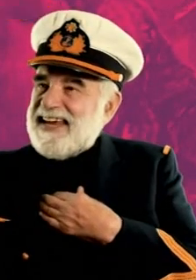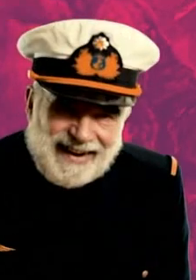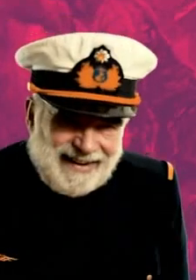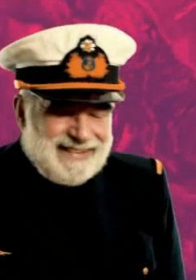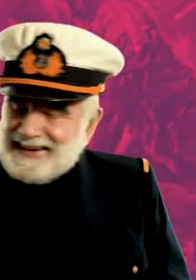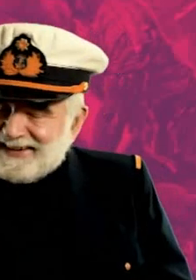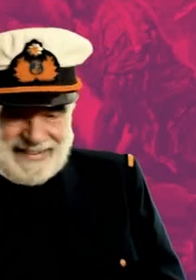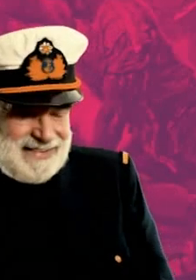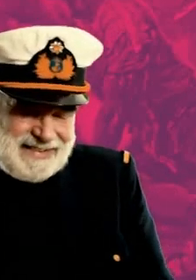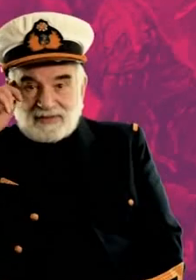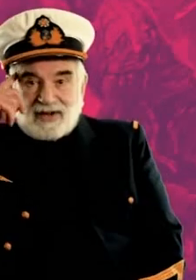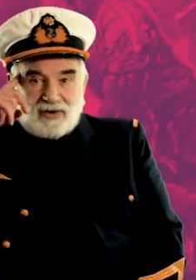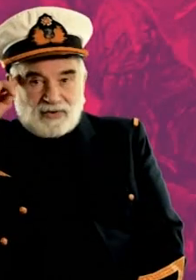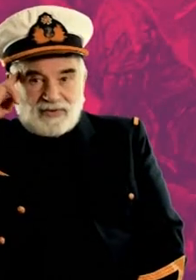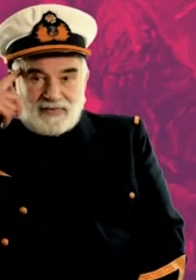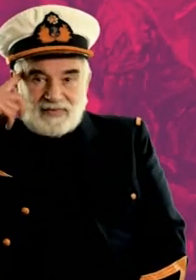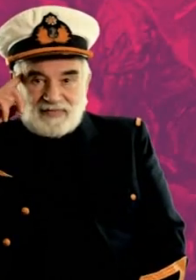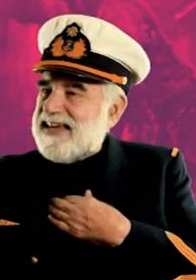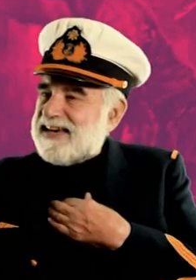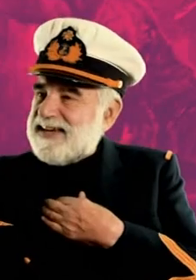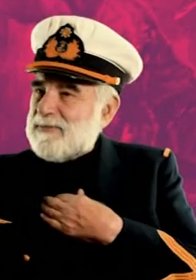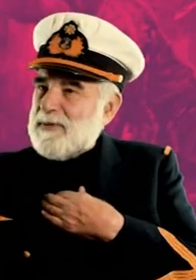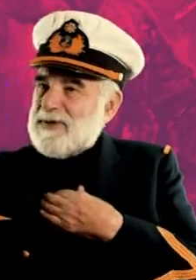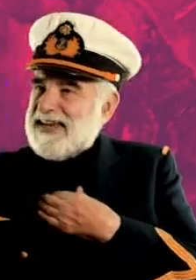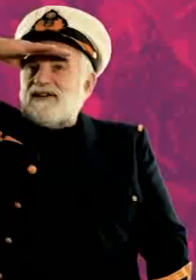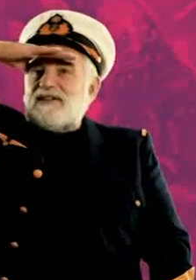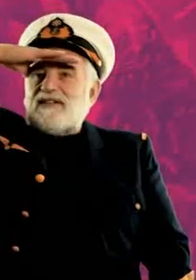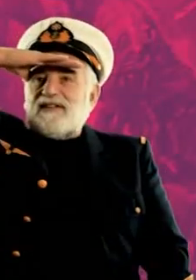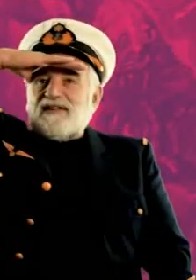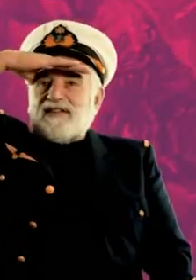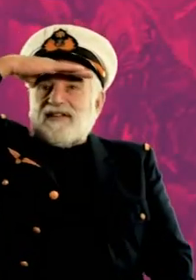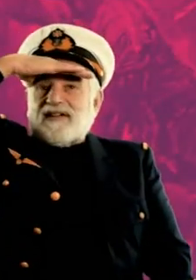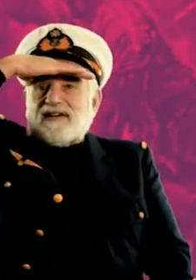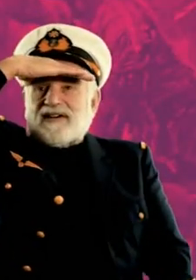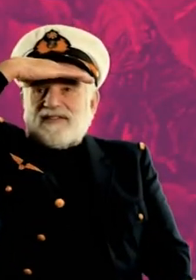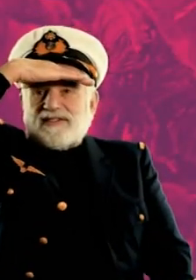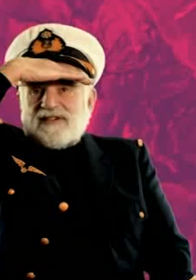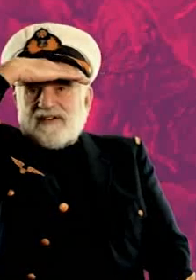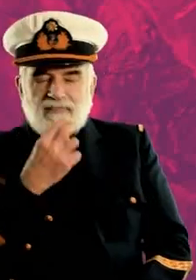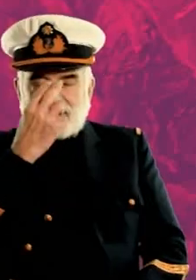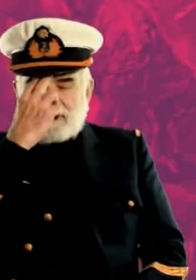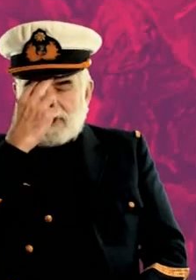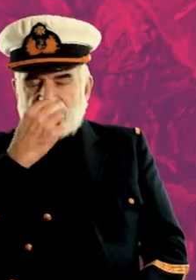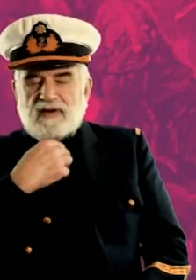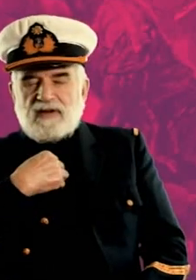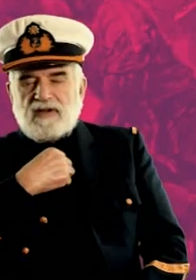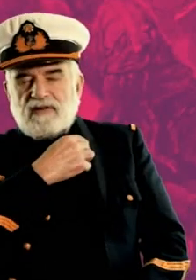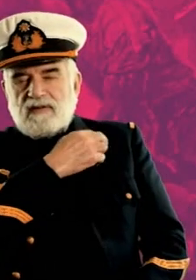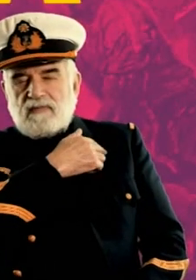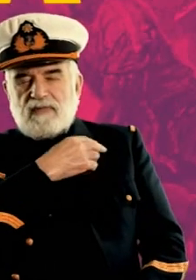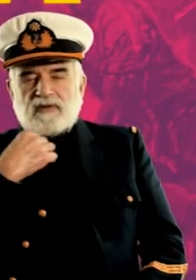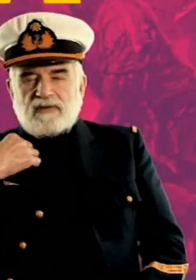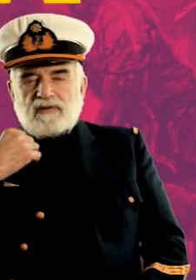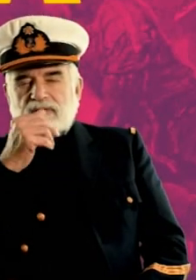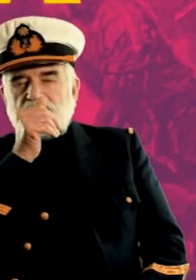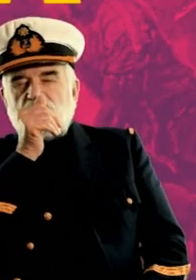le propuso a todos los candidatos a la intendencia hacerle un monumento a la Virgen María. ¿En qué quedó aquello del país laico? Ya hay una cruz bien gigante y